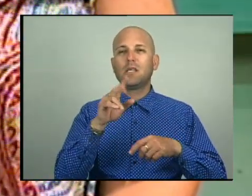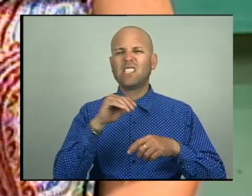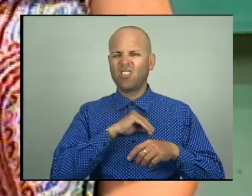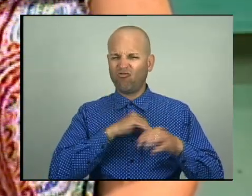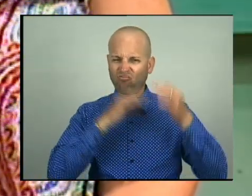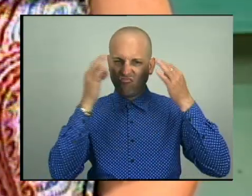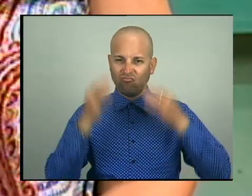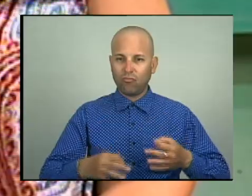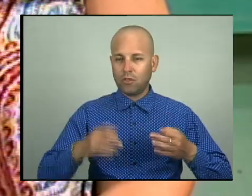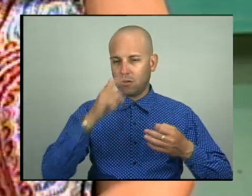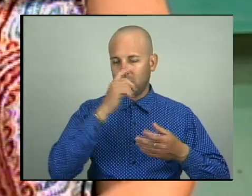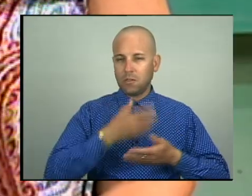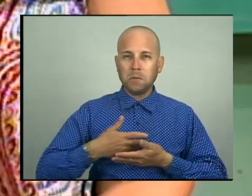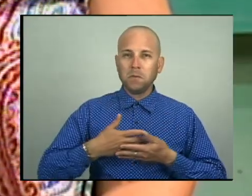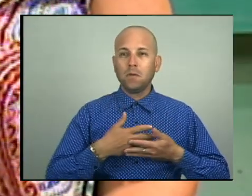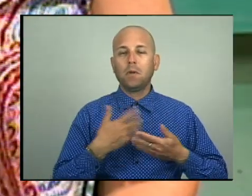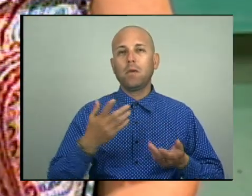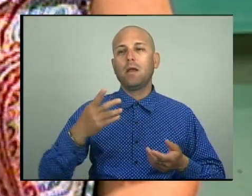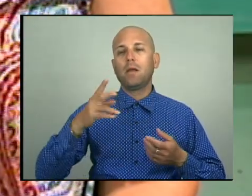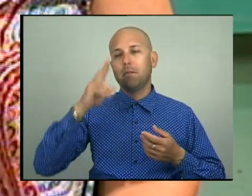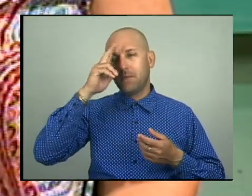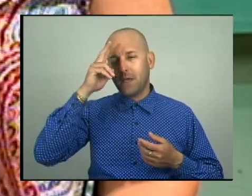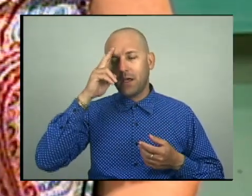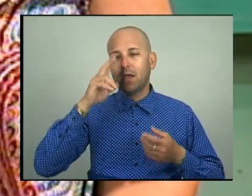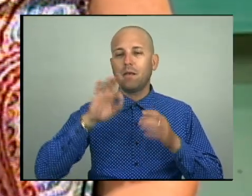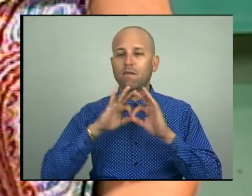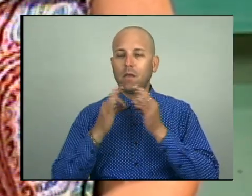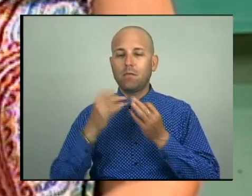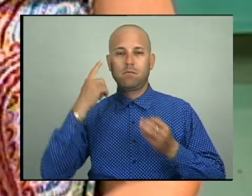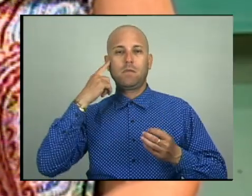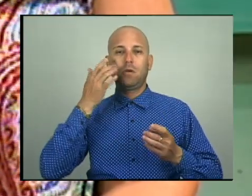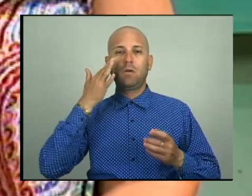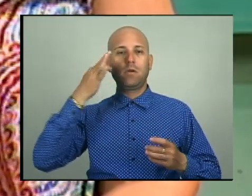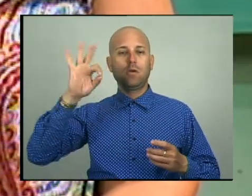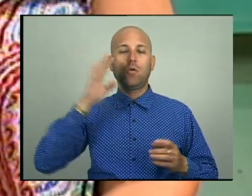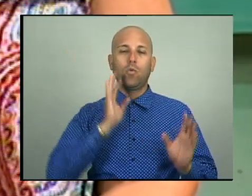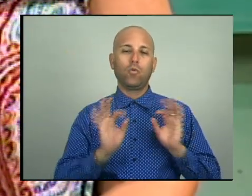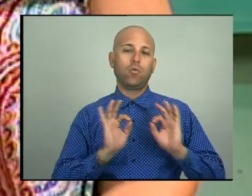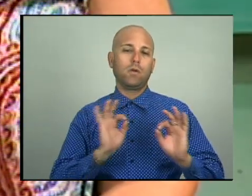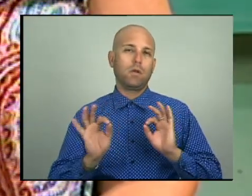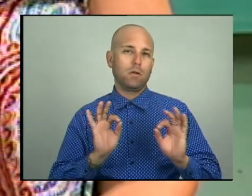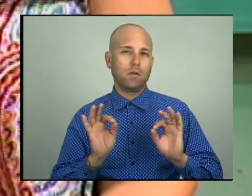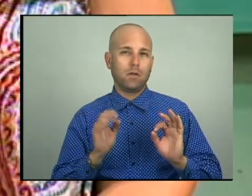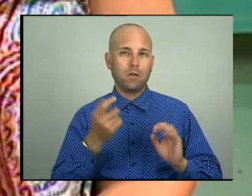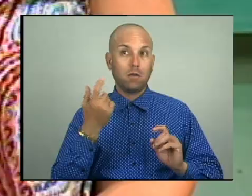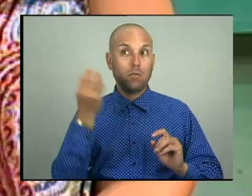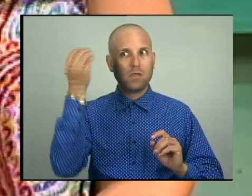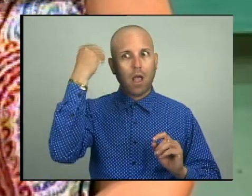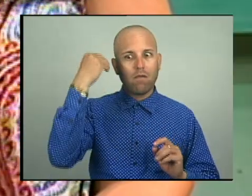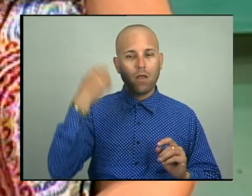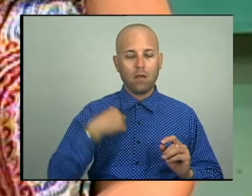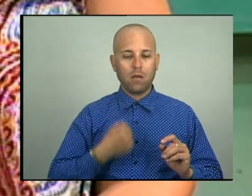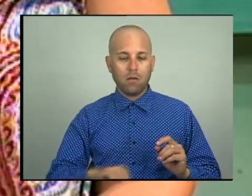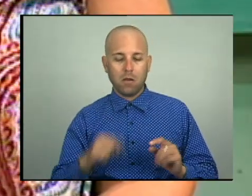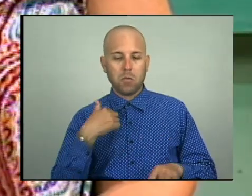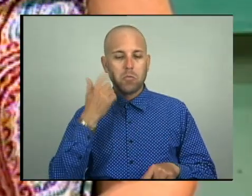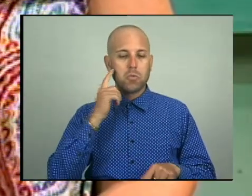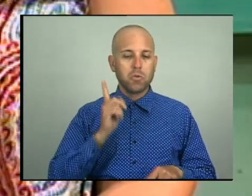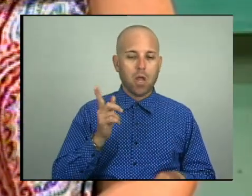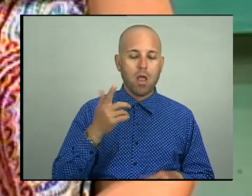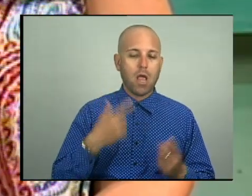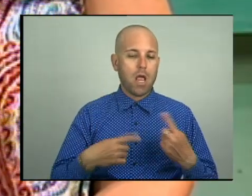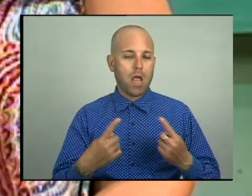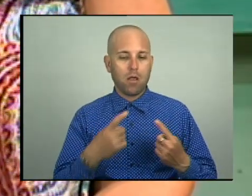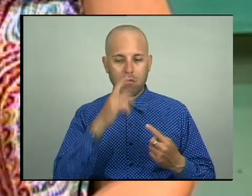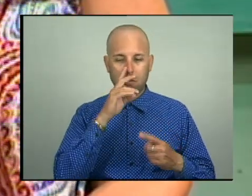los médicos estén atentos, la familia, en primer lugar, esté también pendiente y pueda notar algo raro